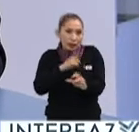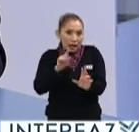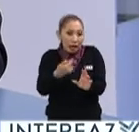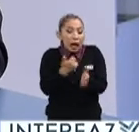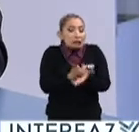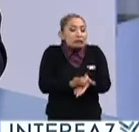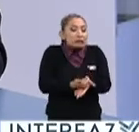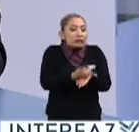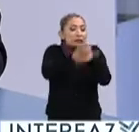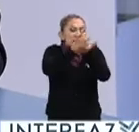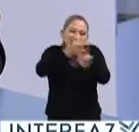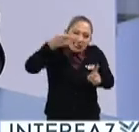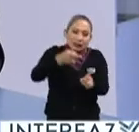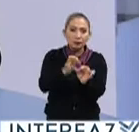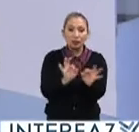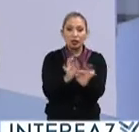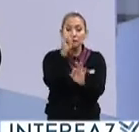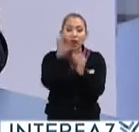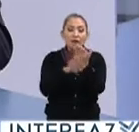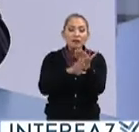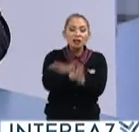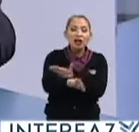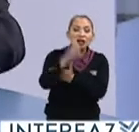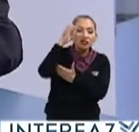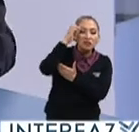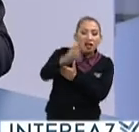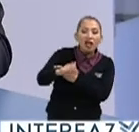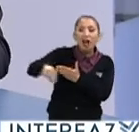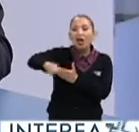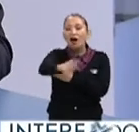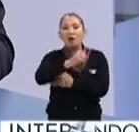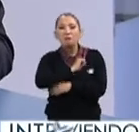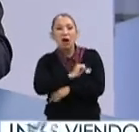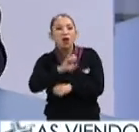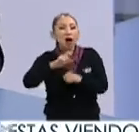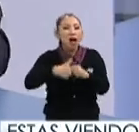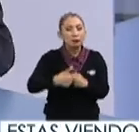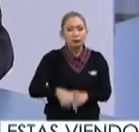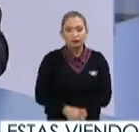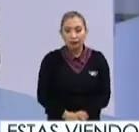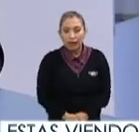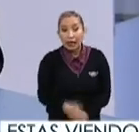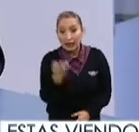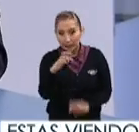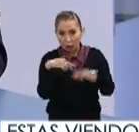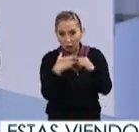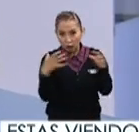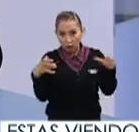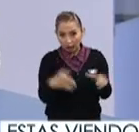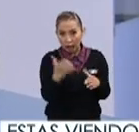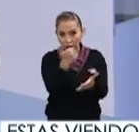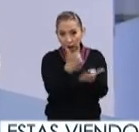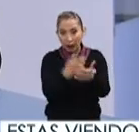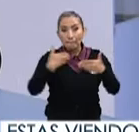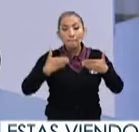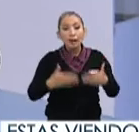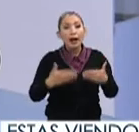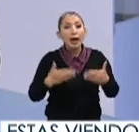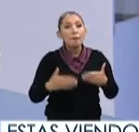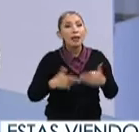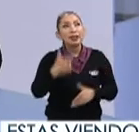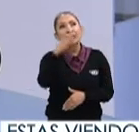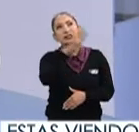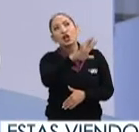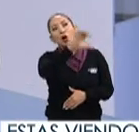un factor clave para la prevención del delito en todas sus expresiones. Esta reunión se llevó a cabo en la ciudad de Panamá